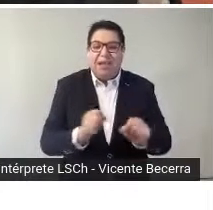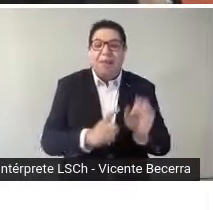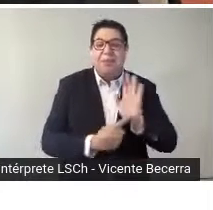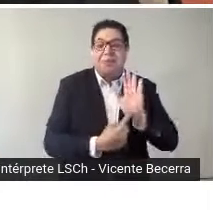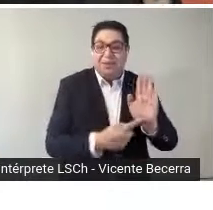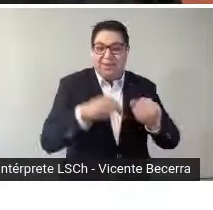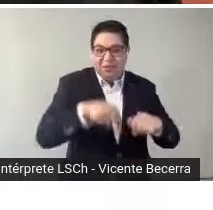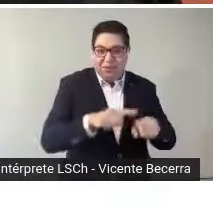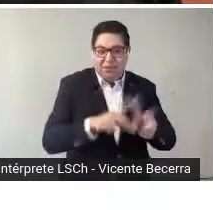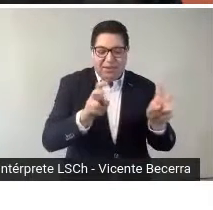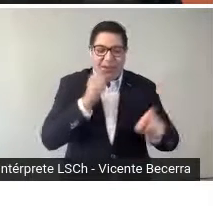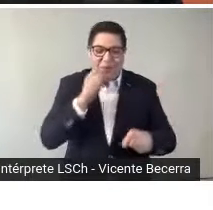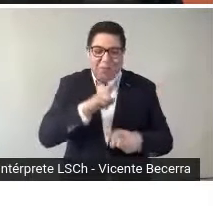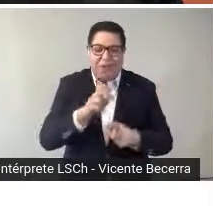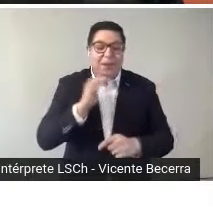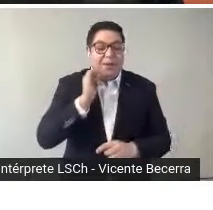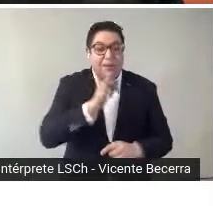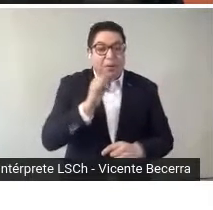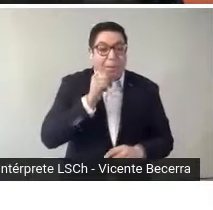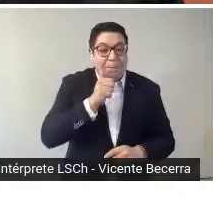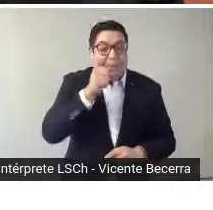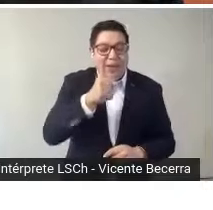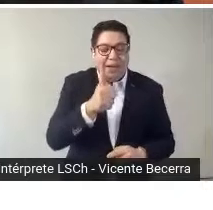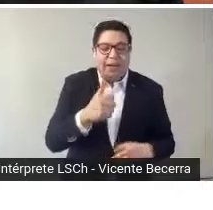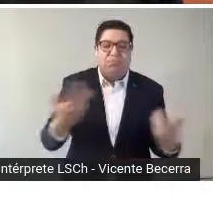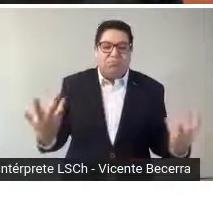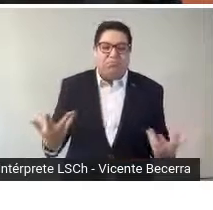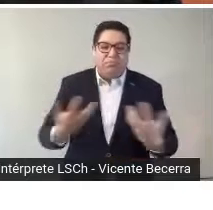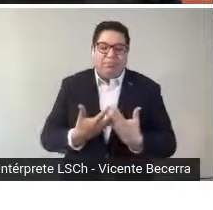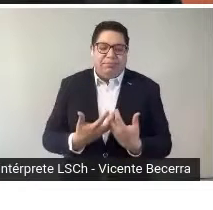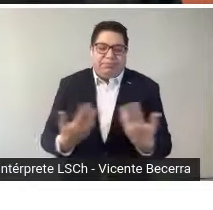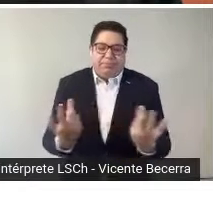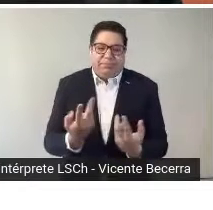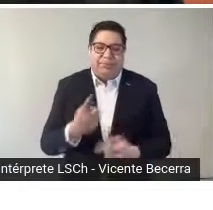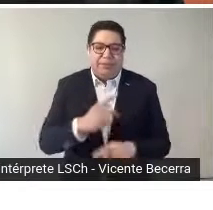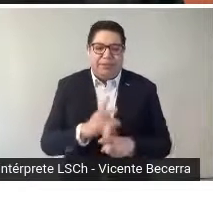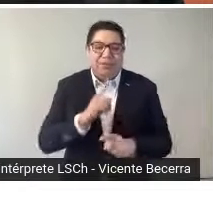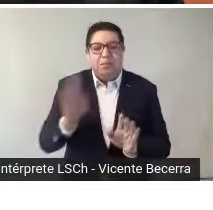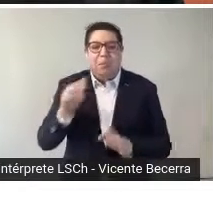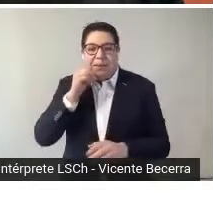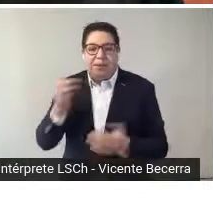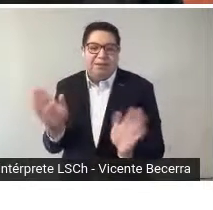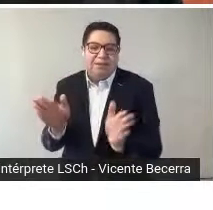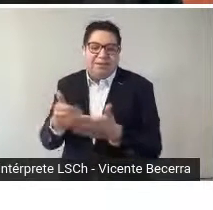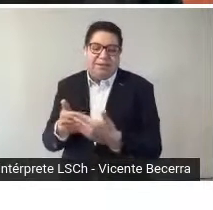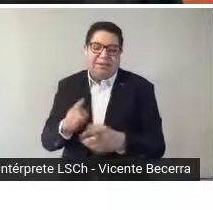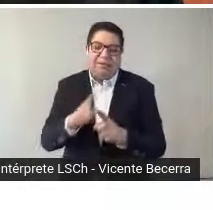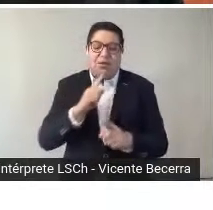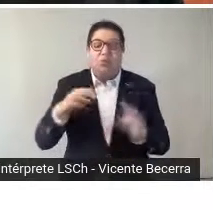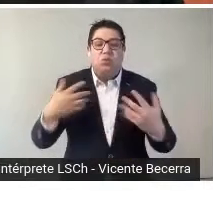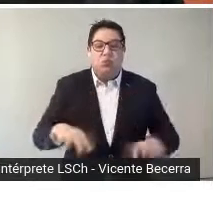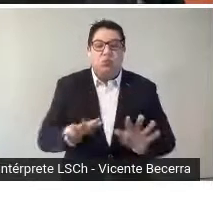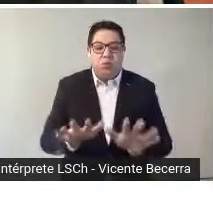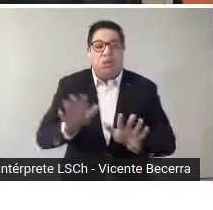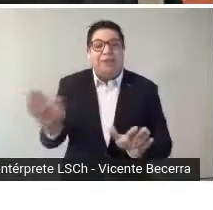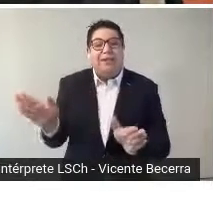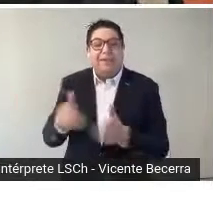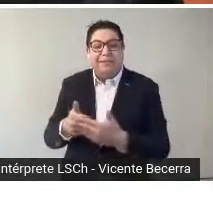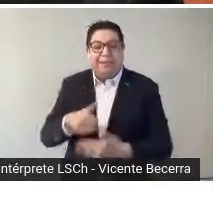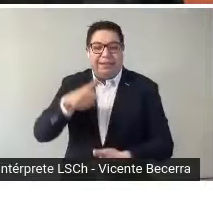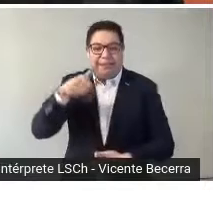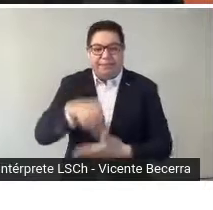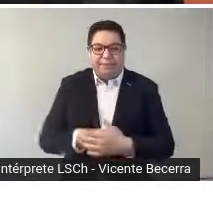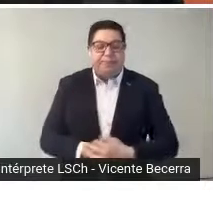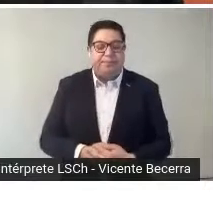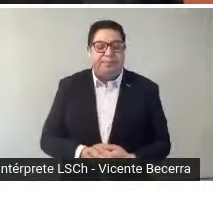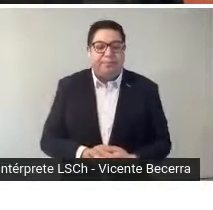día de hoy para mañana estar cerrando obviamente nuestro encuentro con un gran hito de cierre. Entre medio